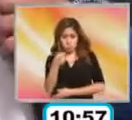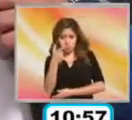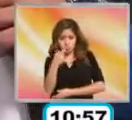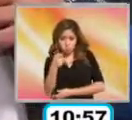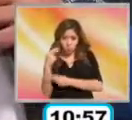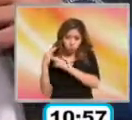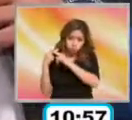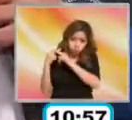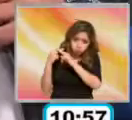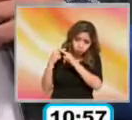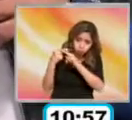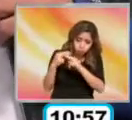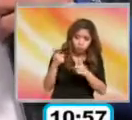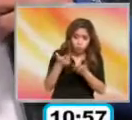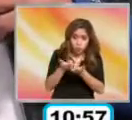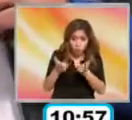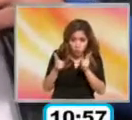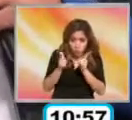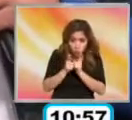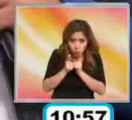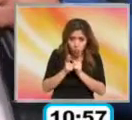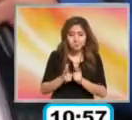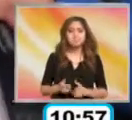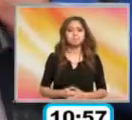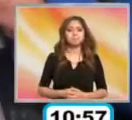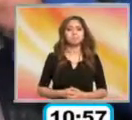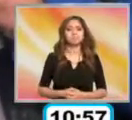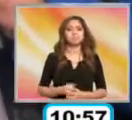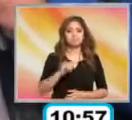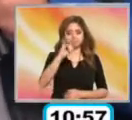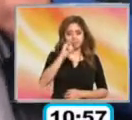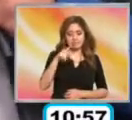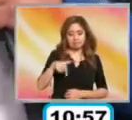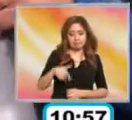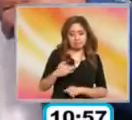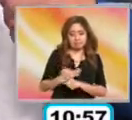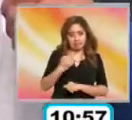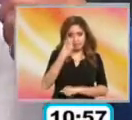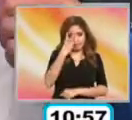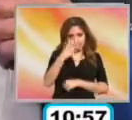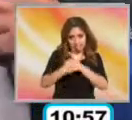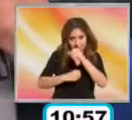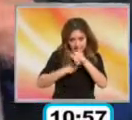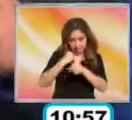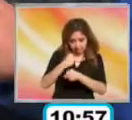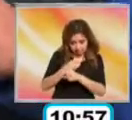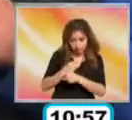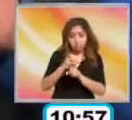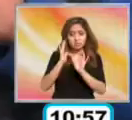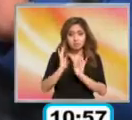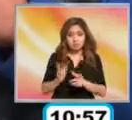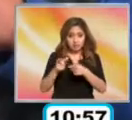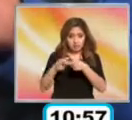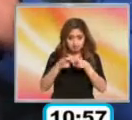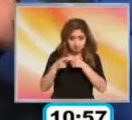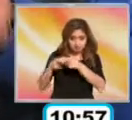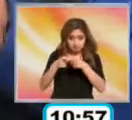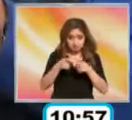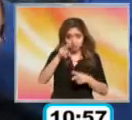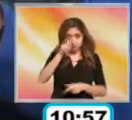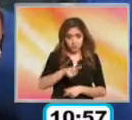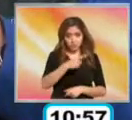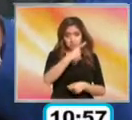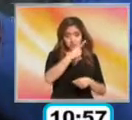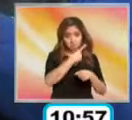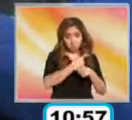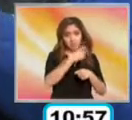trayectoria artística musicalmente hablando. Así es, vamos a cumplir 3 años apenas la banda, ya con 3 materiales discográficos muy buenos. El primero,